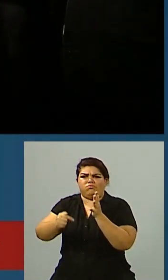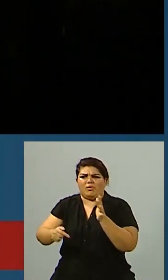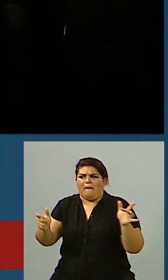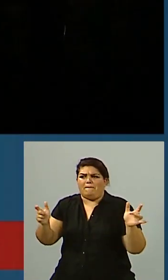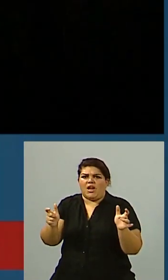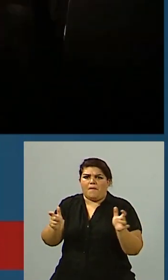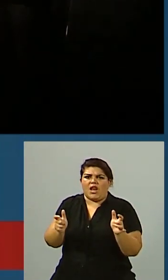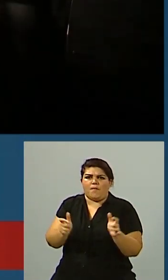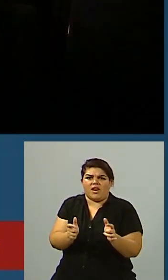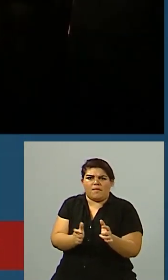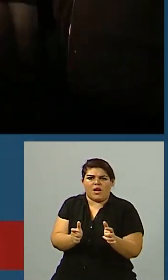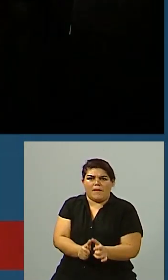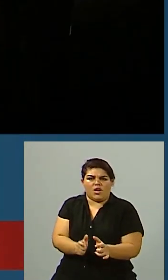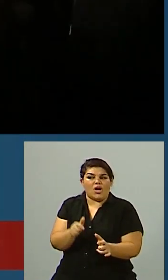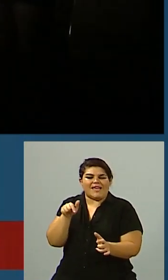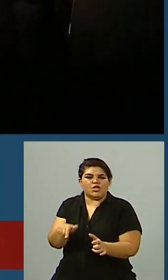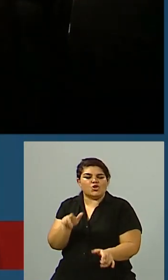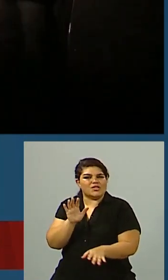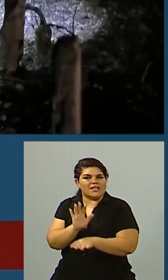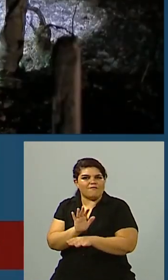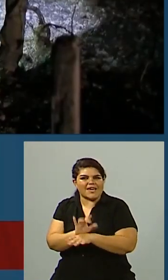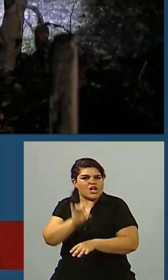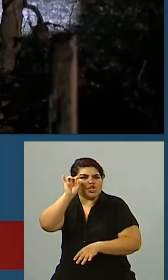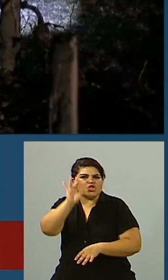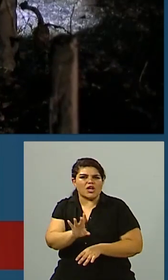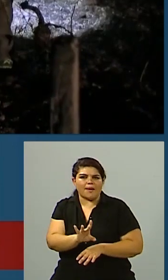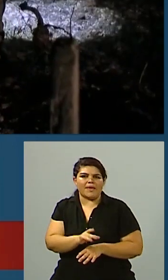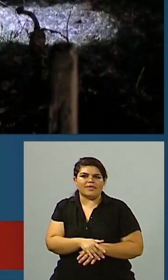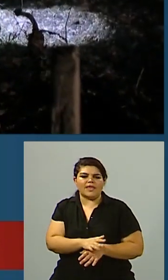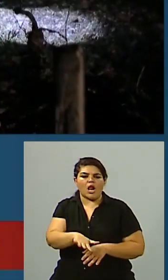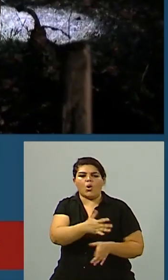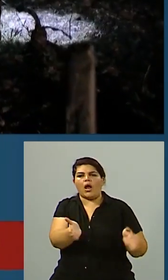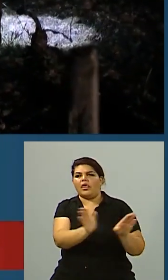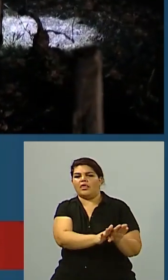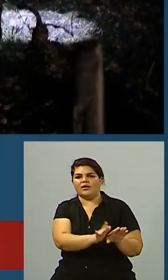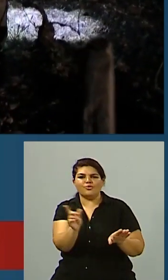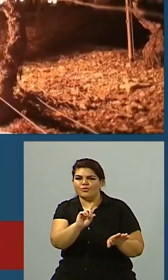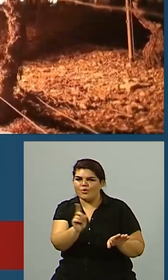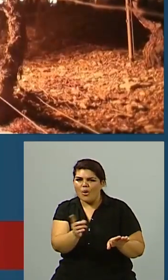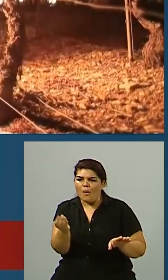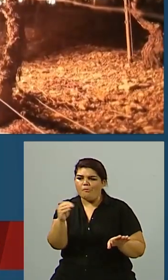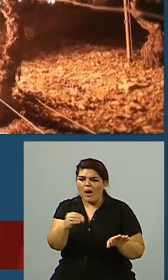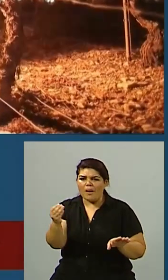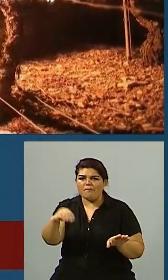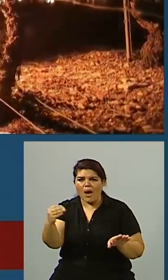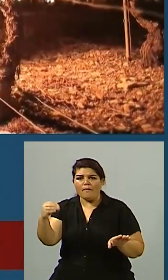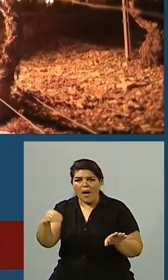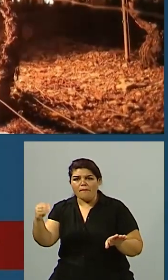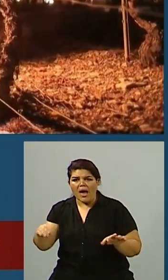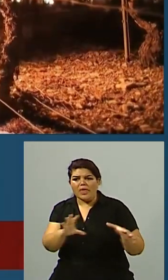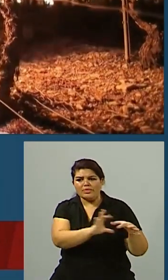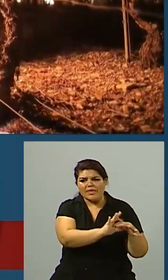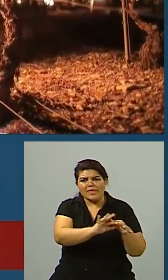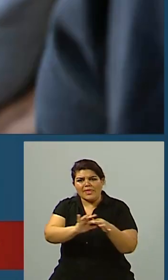Exactamente. Hay que tener una mirada amplia sobre este tema, porque si no corremos el riesgo de equivocarnos hasta en el diagnóstico. Cada medida que se